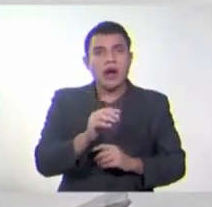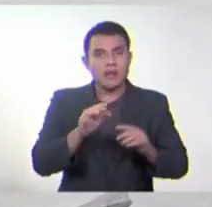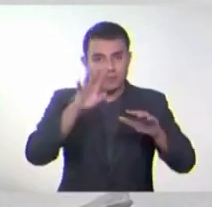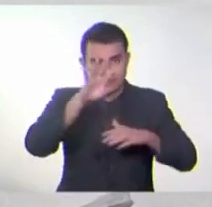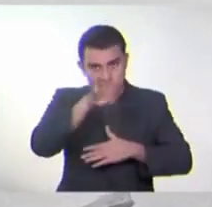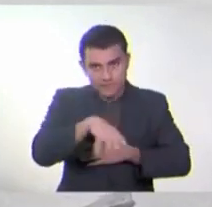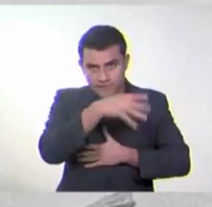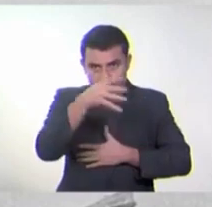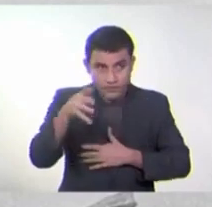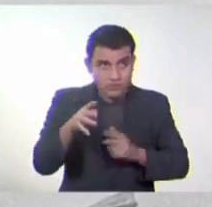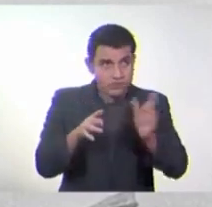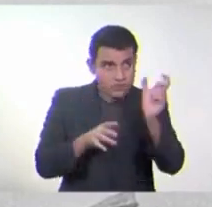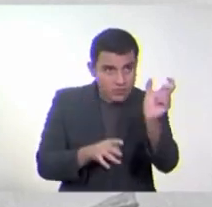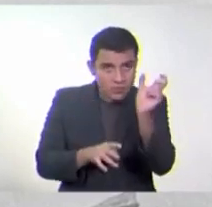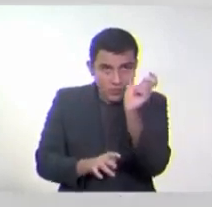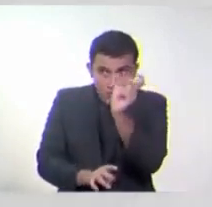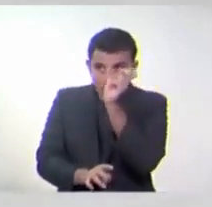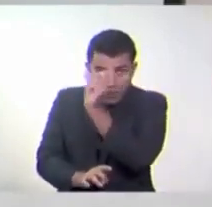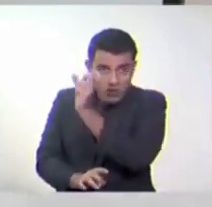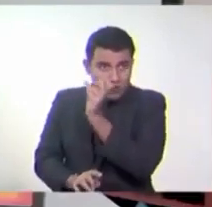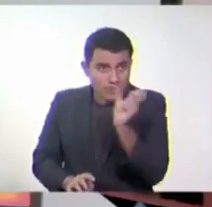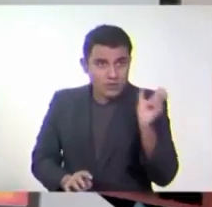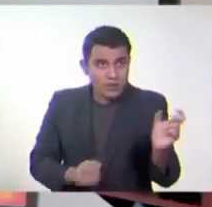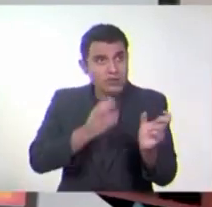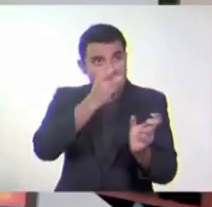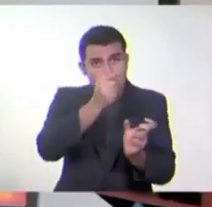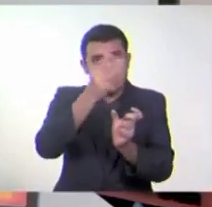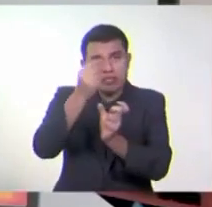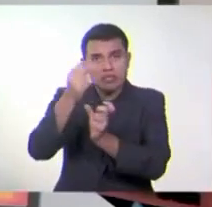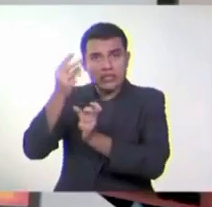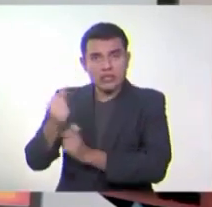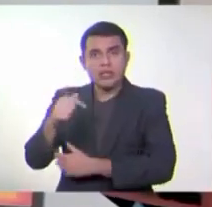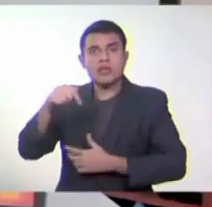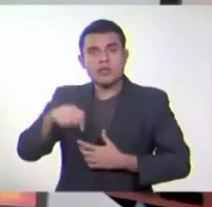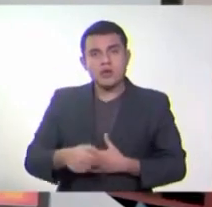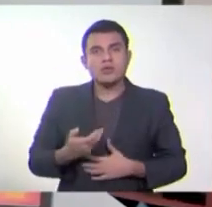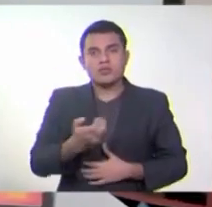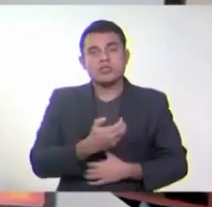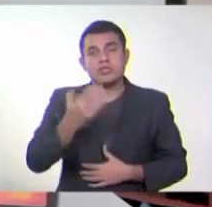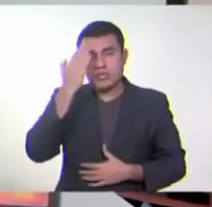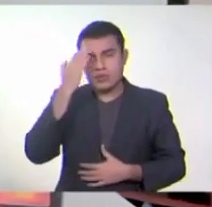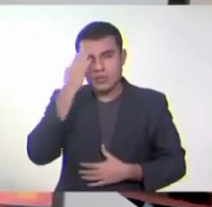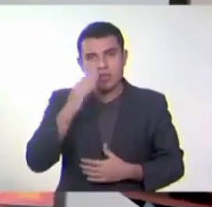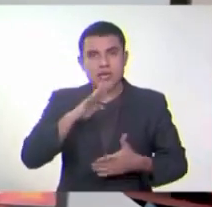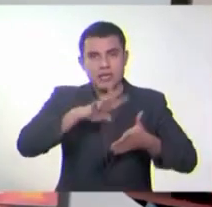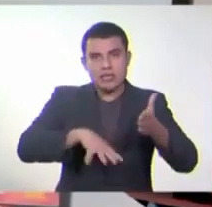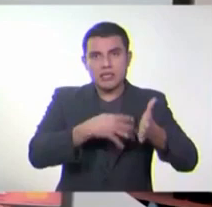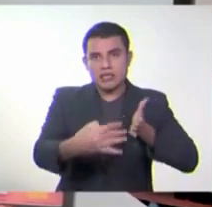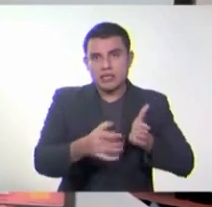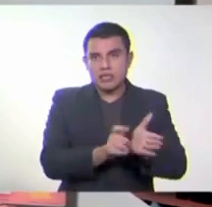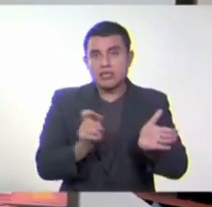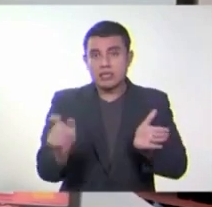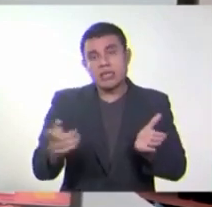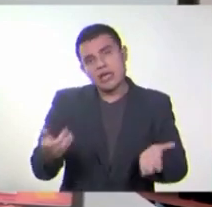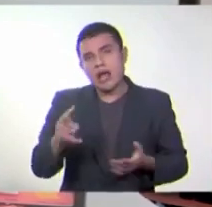ahora que conocemos la tabla periódica de los elementos, y es la moderna.